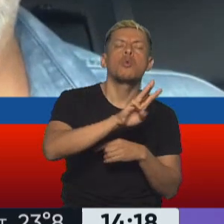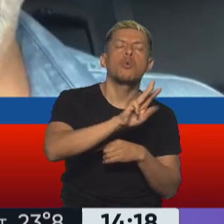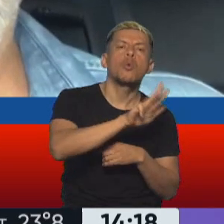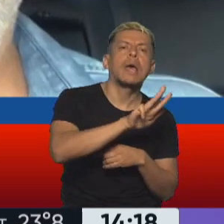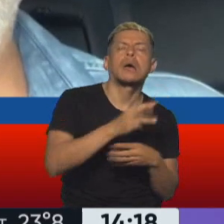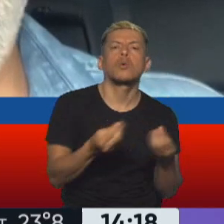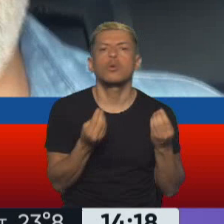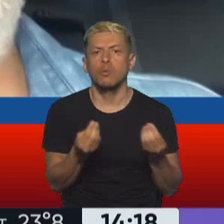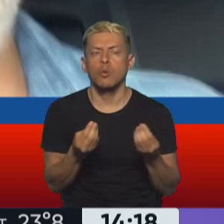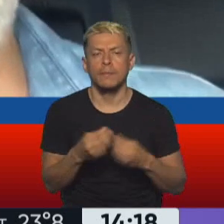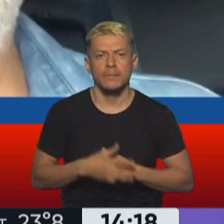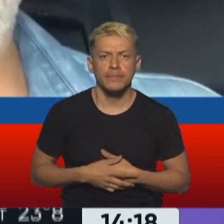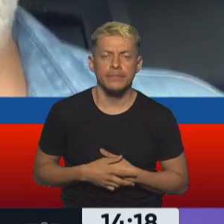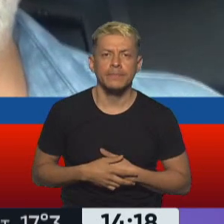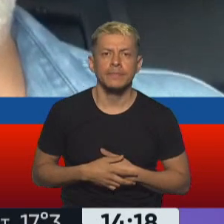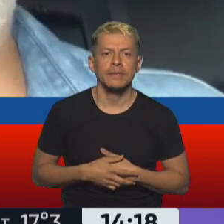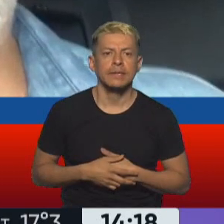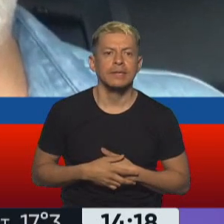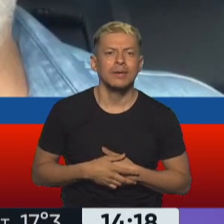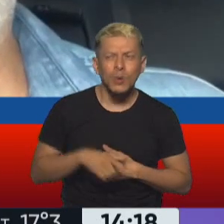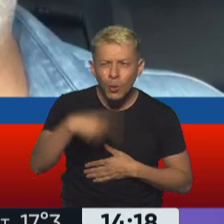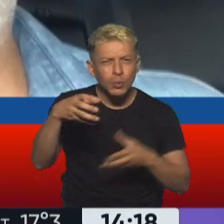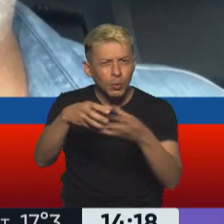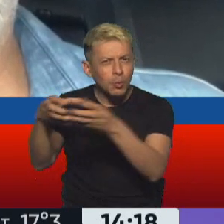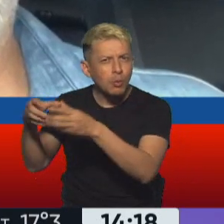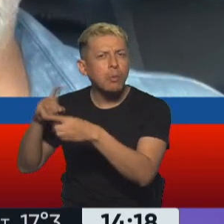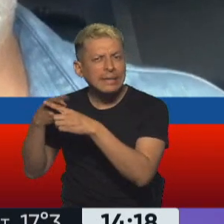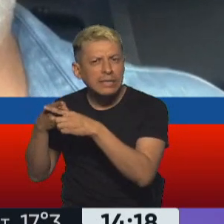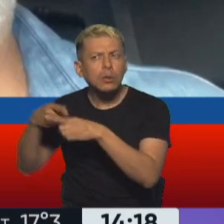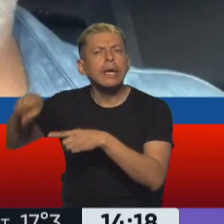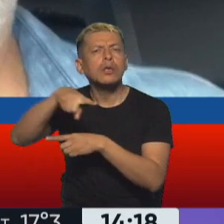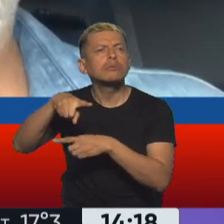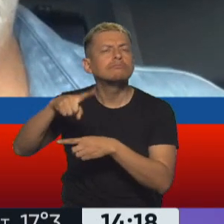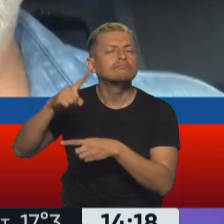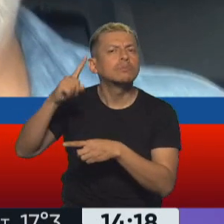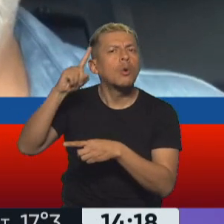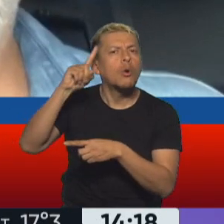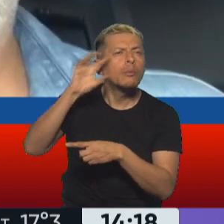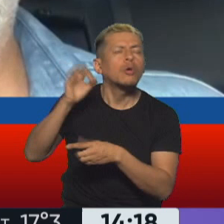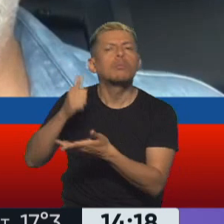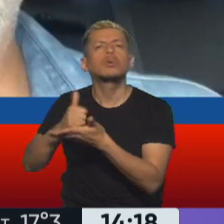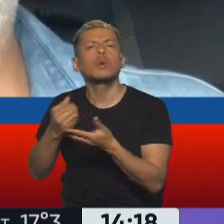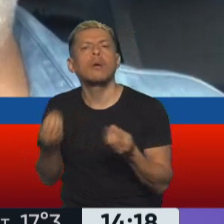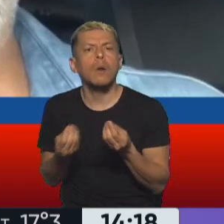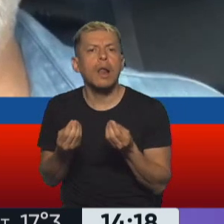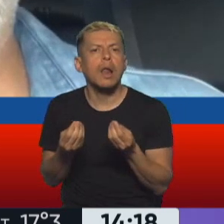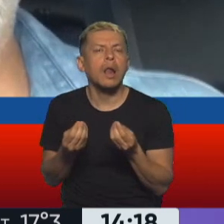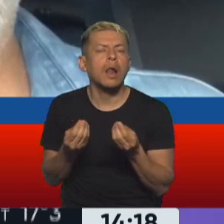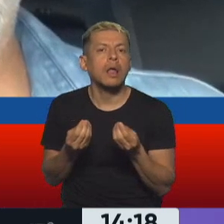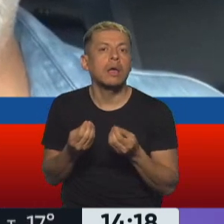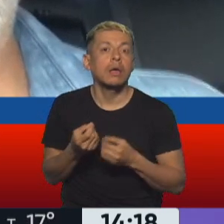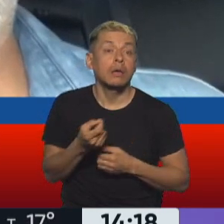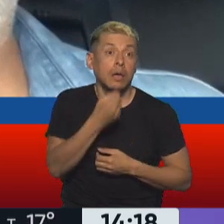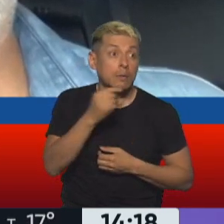los terceros sectores? ¿Hay temor de que puedan no llegarse a hacer las elecciones si Bolsonaro extrema